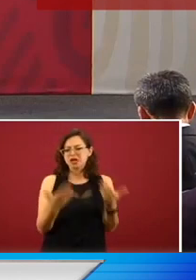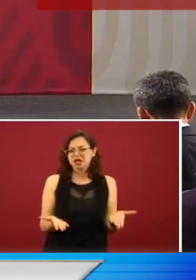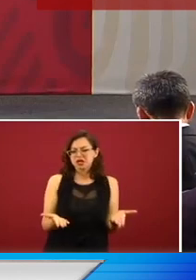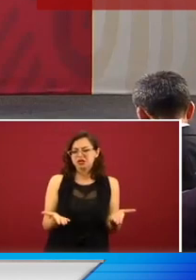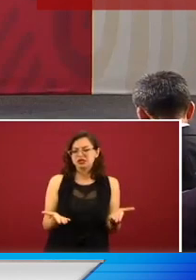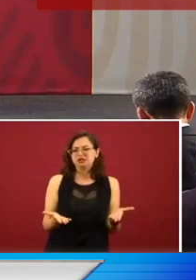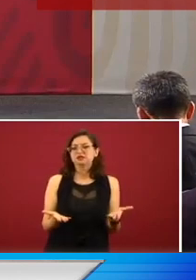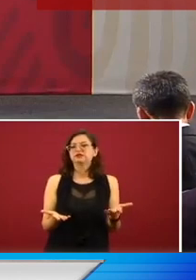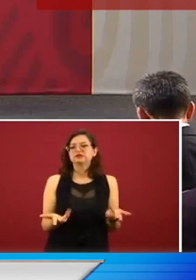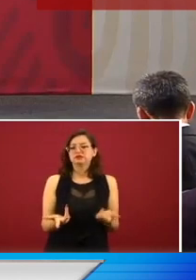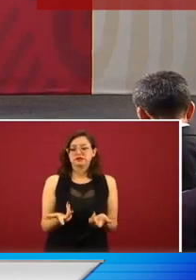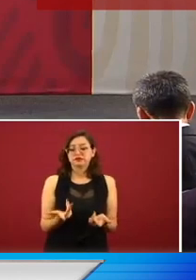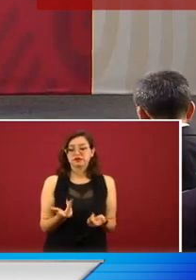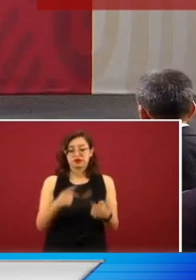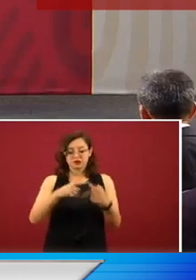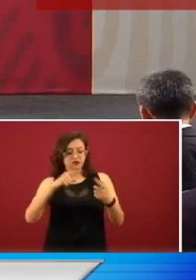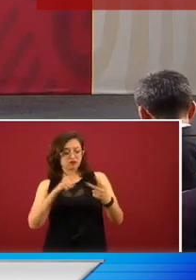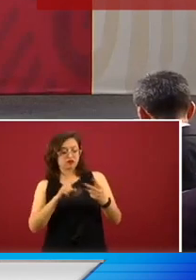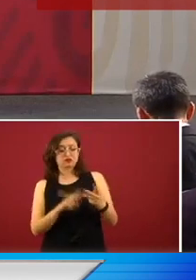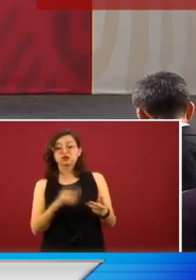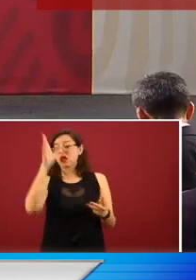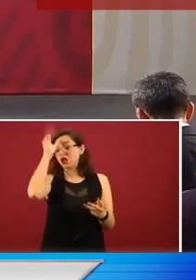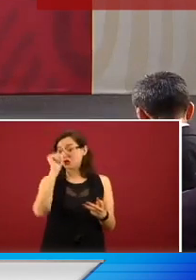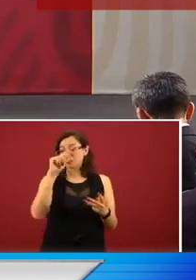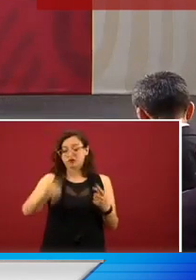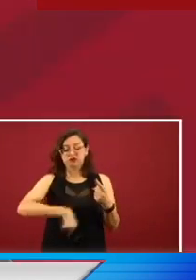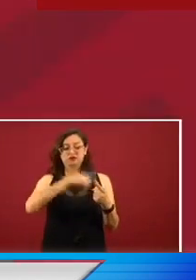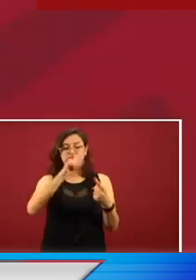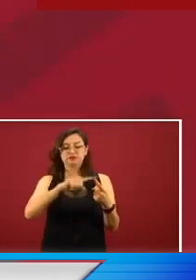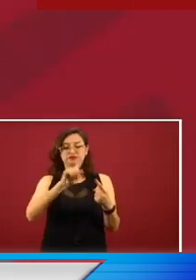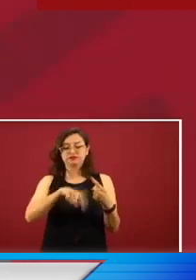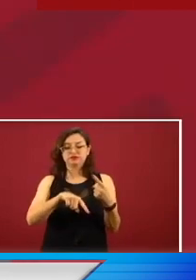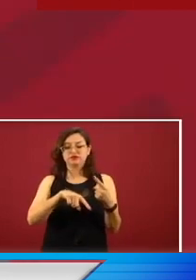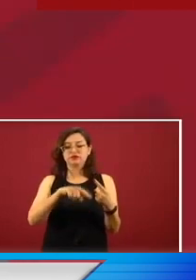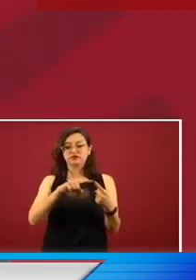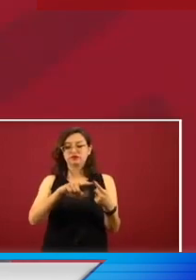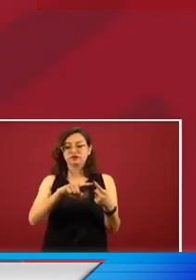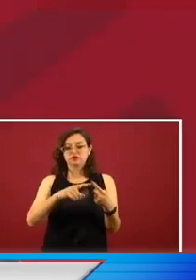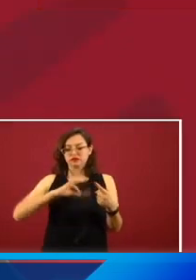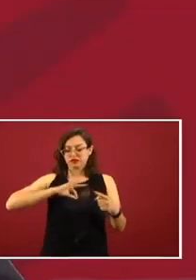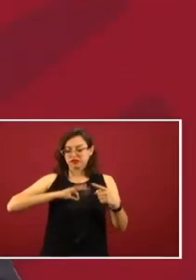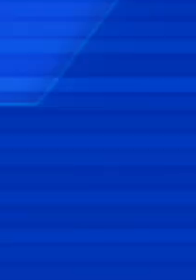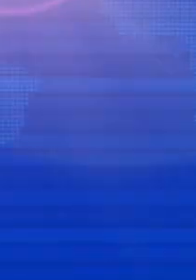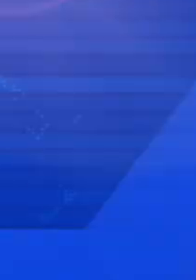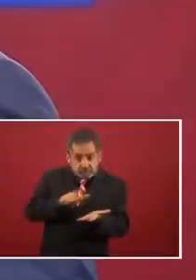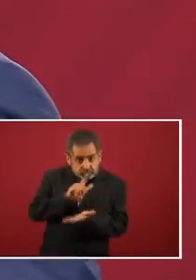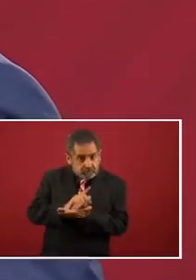la ONU, la Unión Europea y la Organización Mundial de la Salud. Se espera que se tengan acuerdos en las próximas horas.